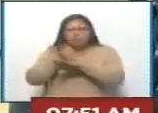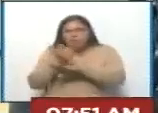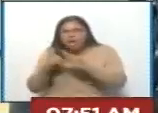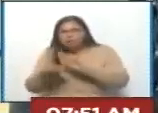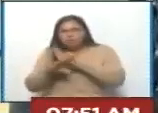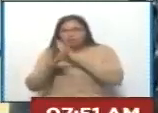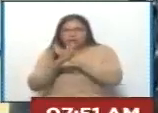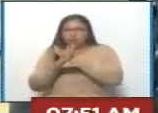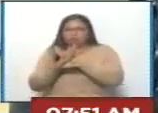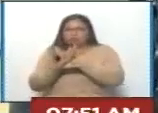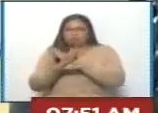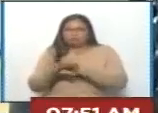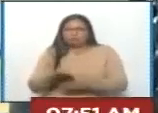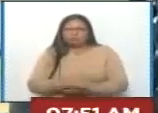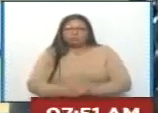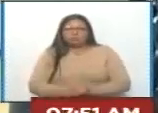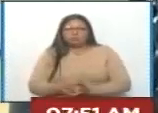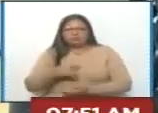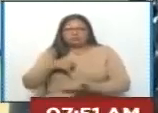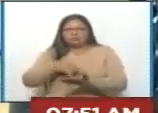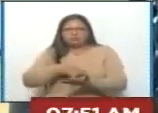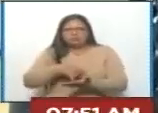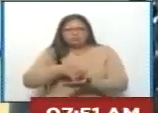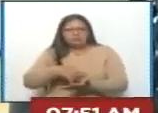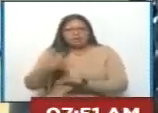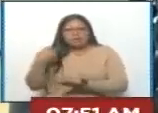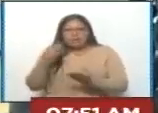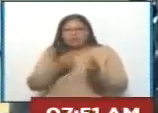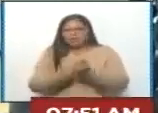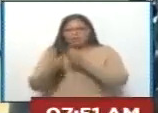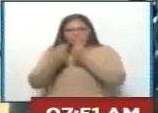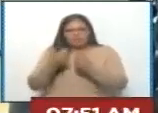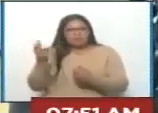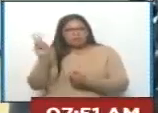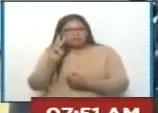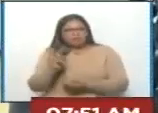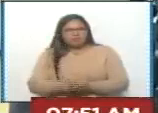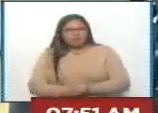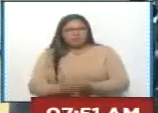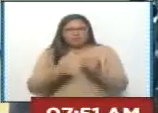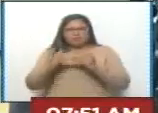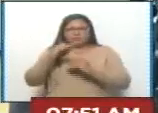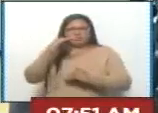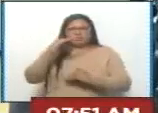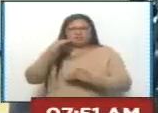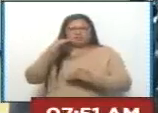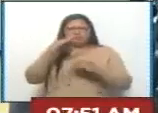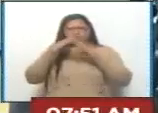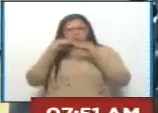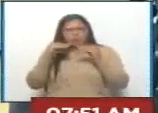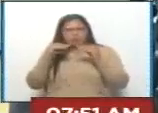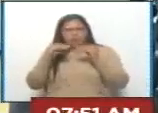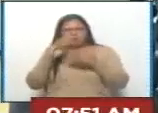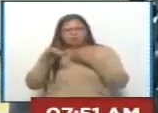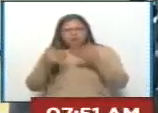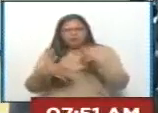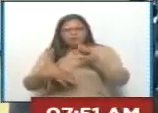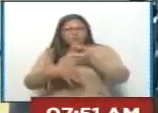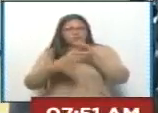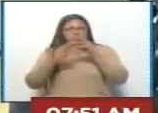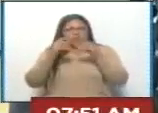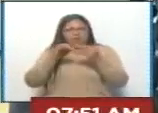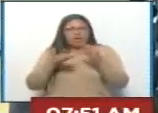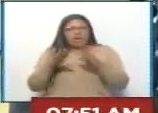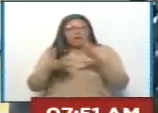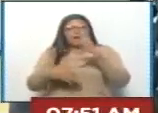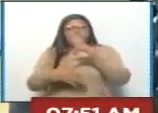fragilidad que aún exhibe la economía venezolana. Hemos dicho, ha crecido a las mayores tasas de todo el continente